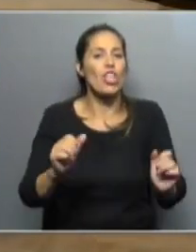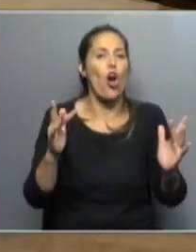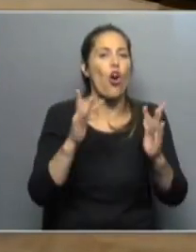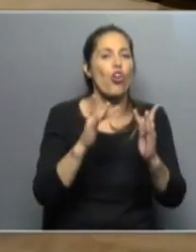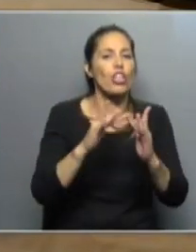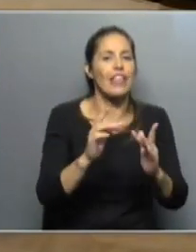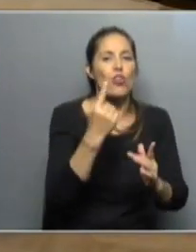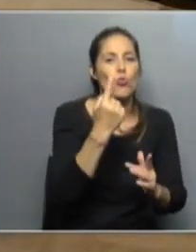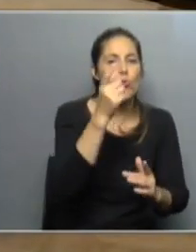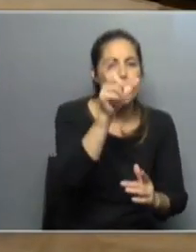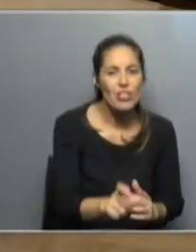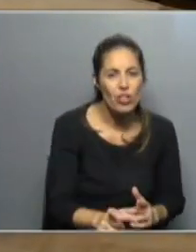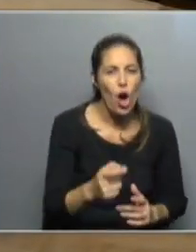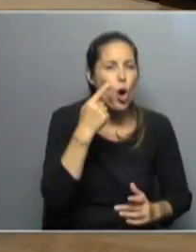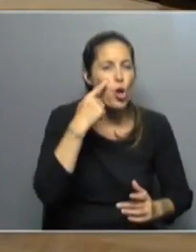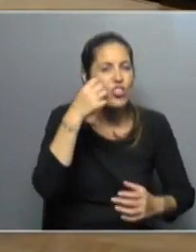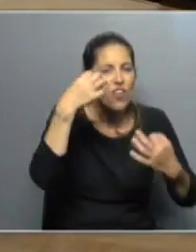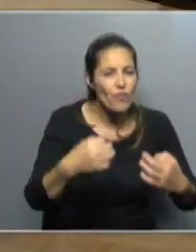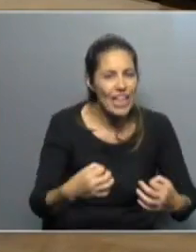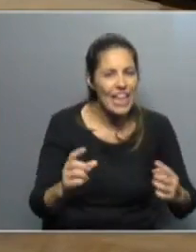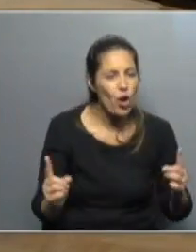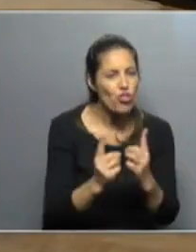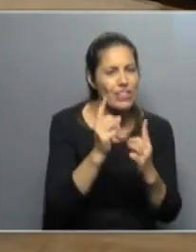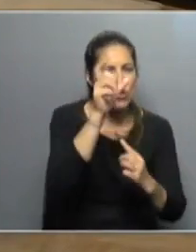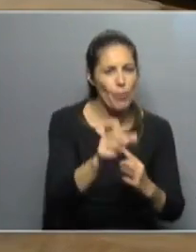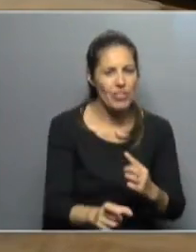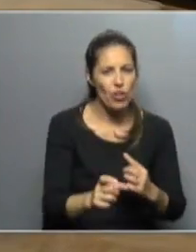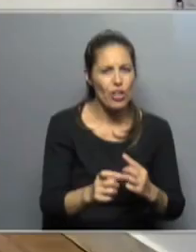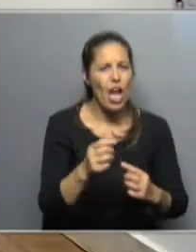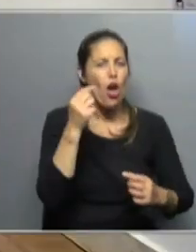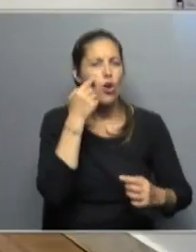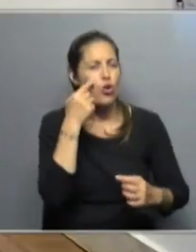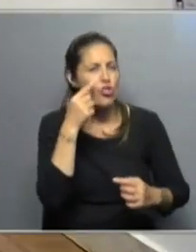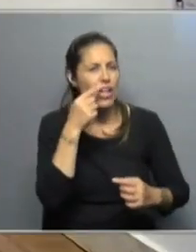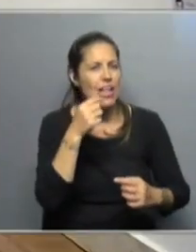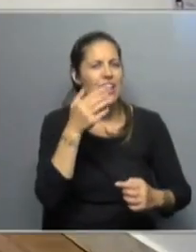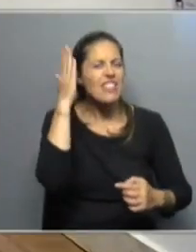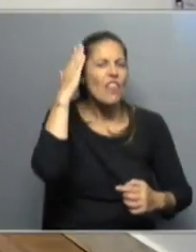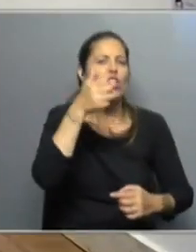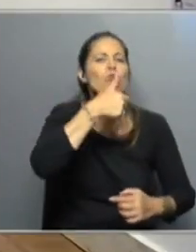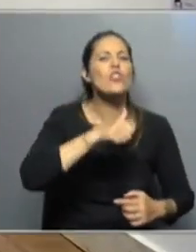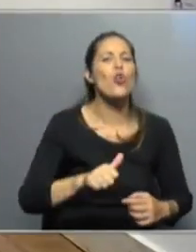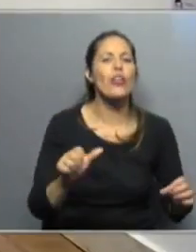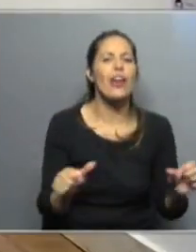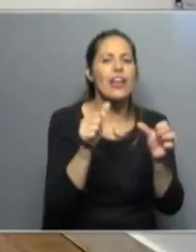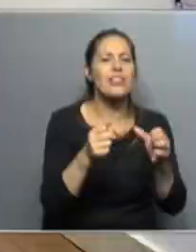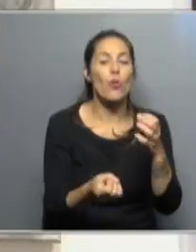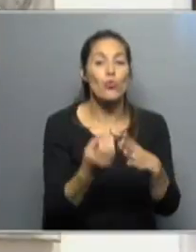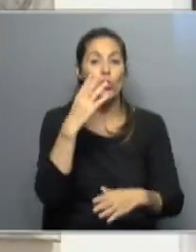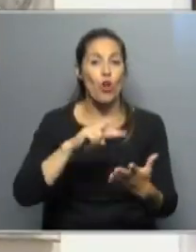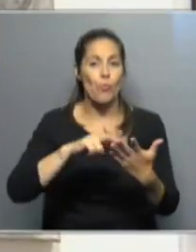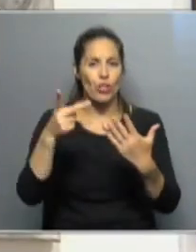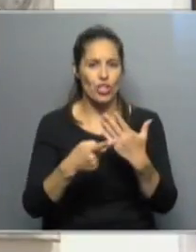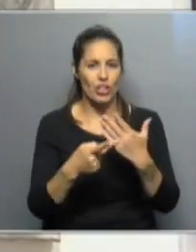con uno, conocer a uno, encontrarse con esa persona, quién era, su historia, qué hacía. Y sí, a medida que surgió el proyecto, empezaron a